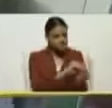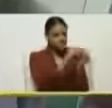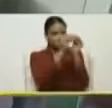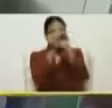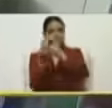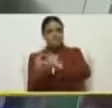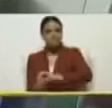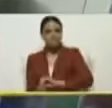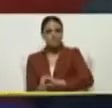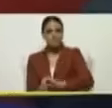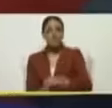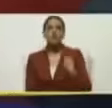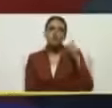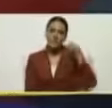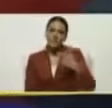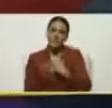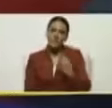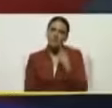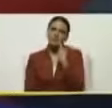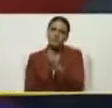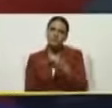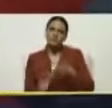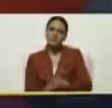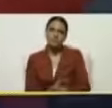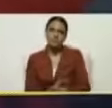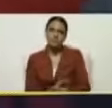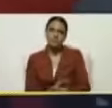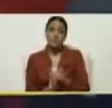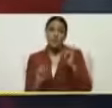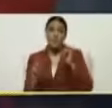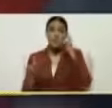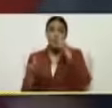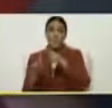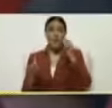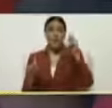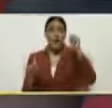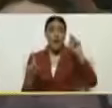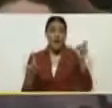Yo quiero también, le decía a Ángel Giovanni,